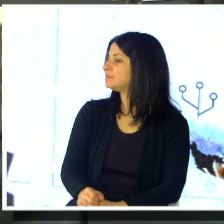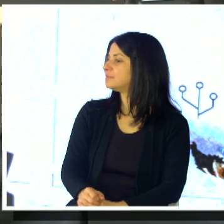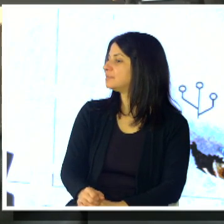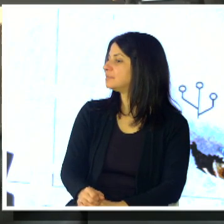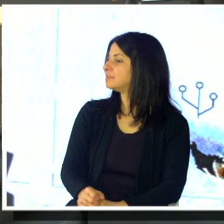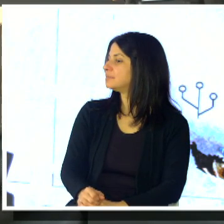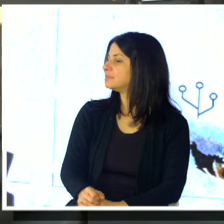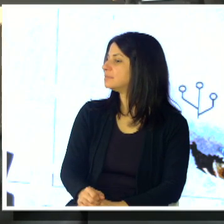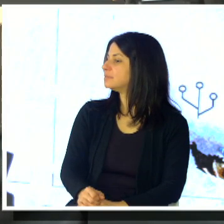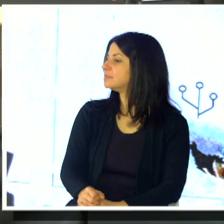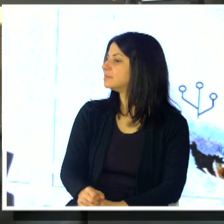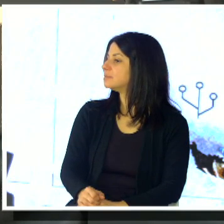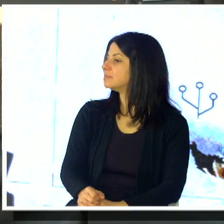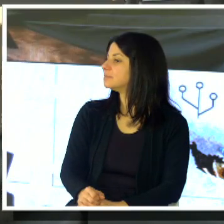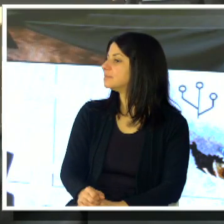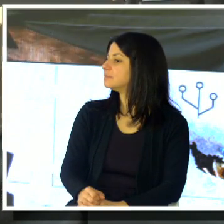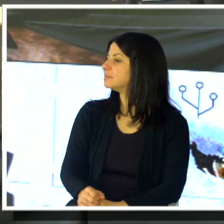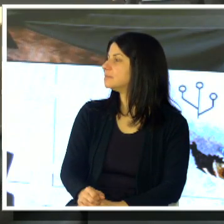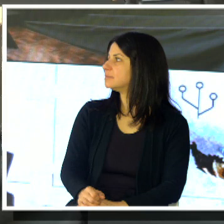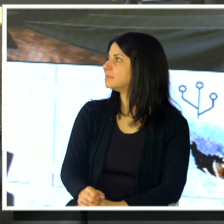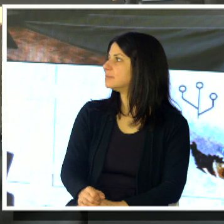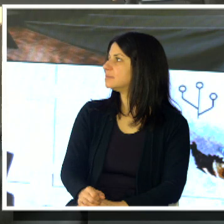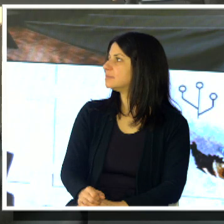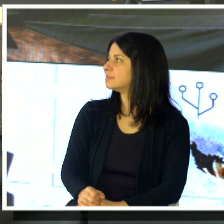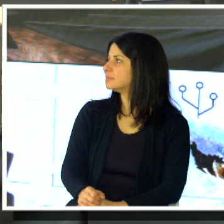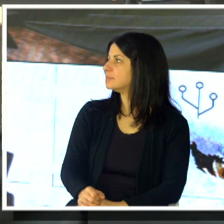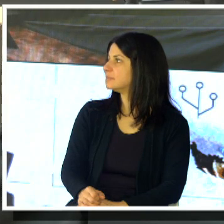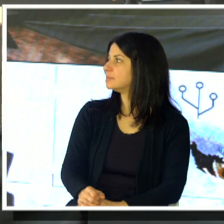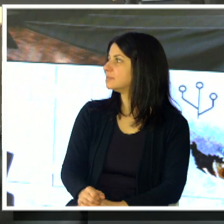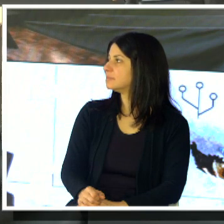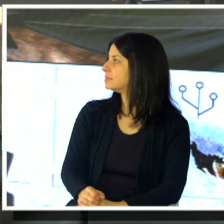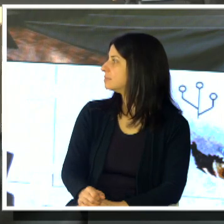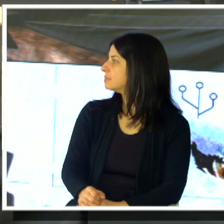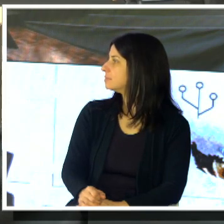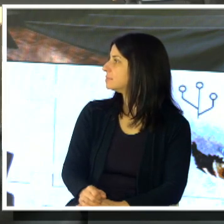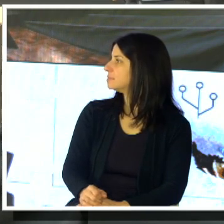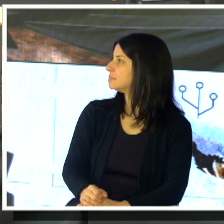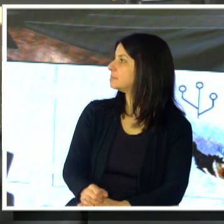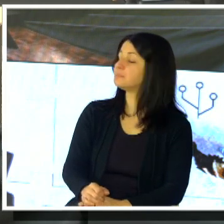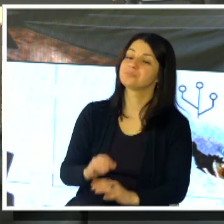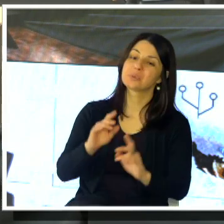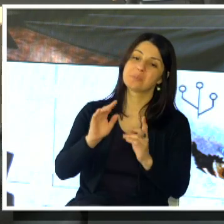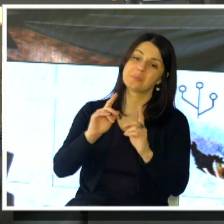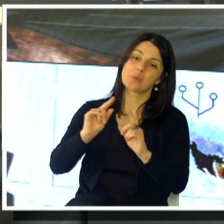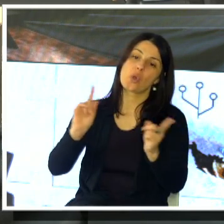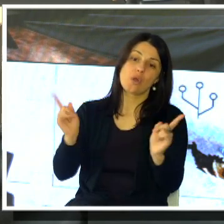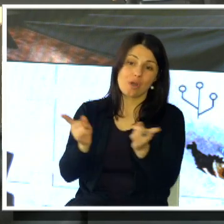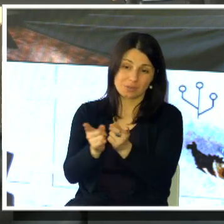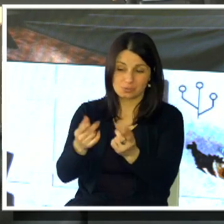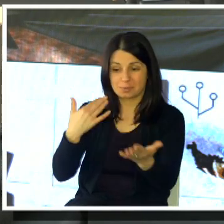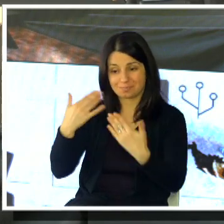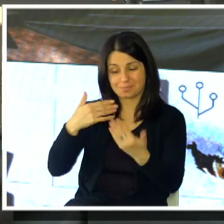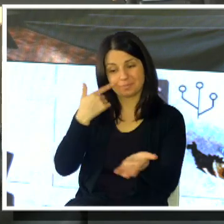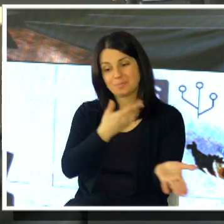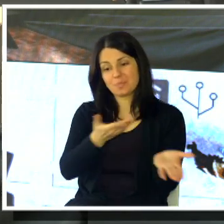No tengo la presentación. Ahora sí. Bien, haciendo un poco de resumen de lo que me